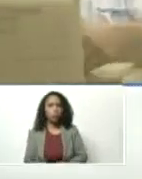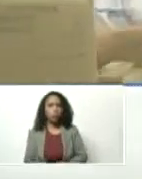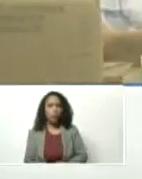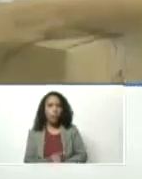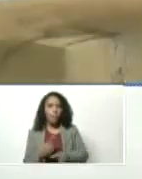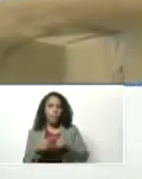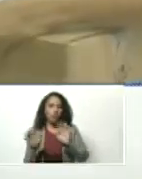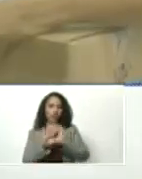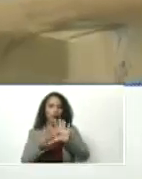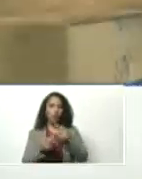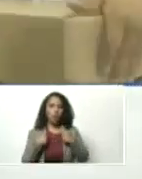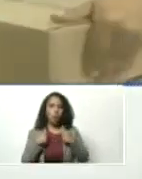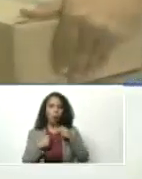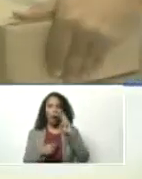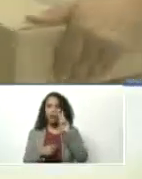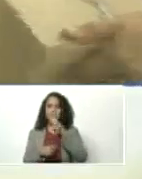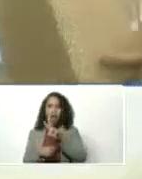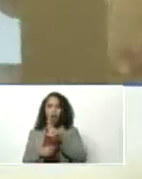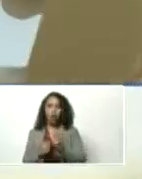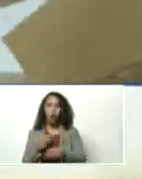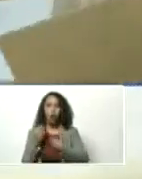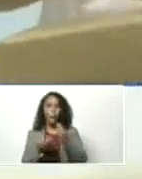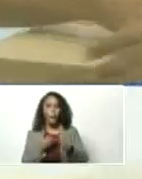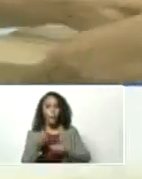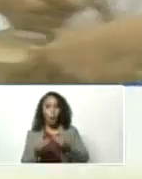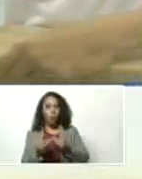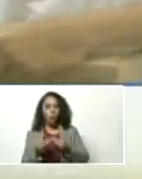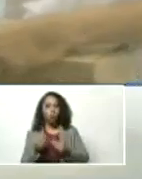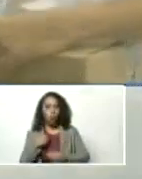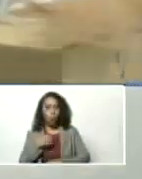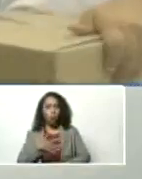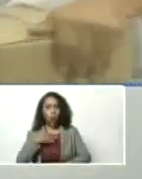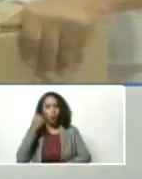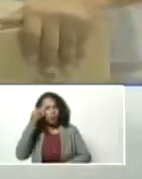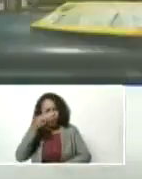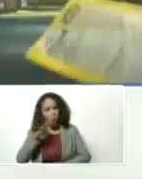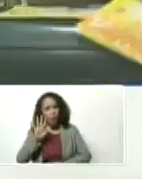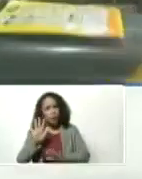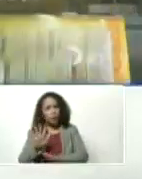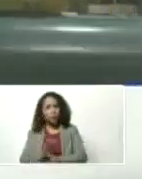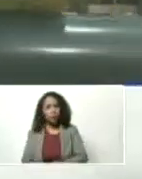Pero ya lo visualizo, ya lo veo, lo creo posible.